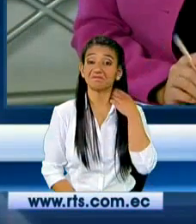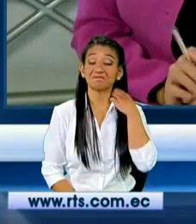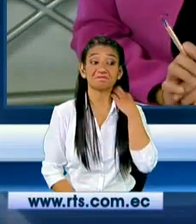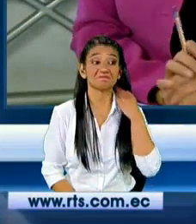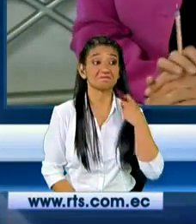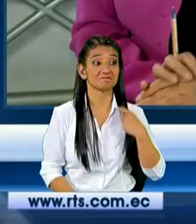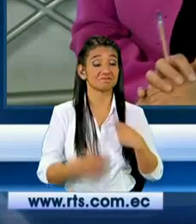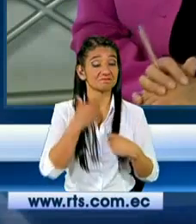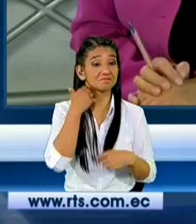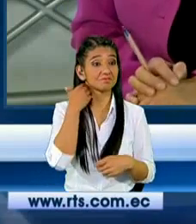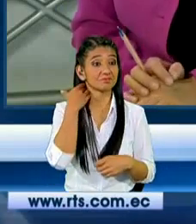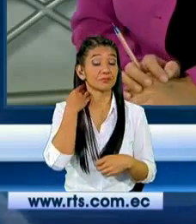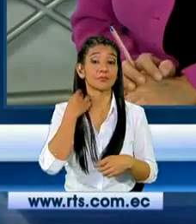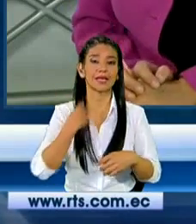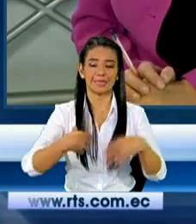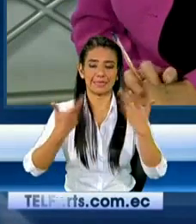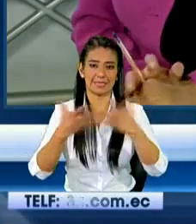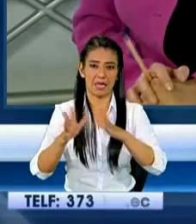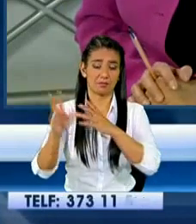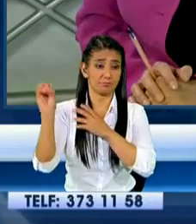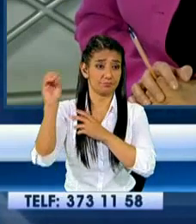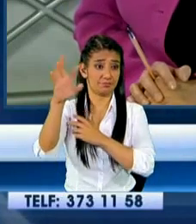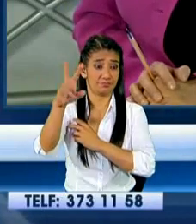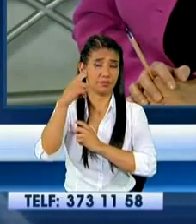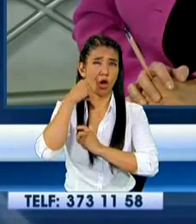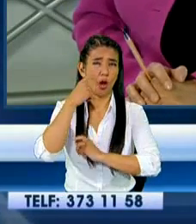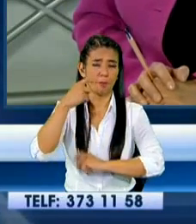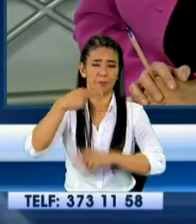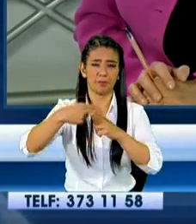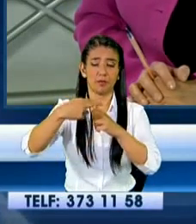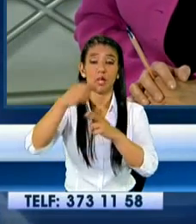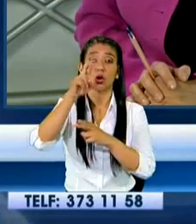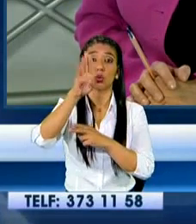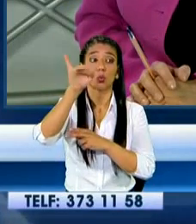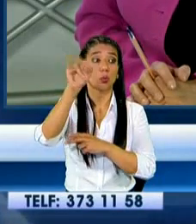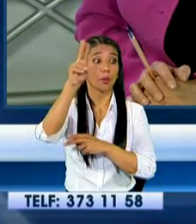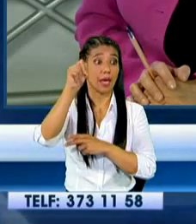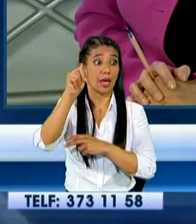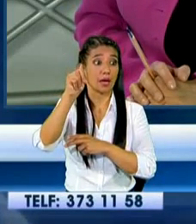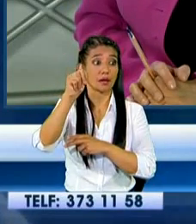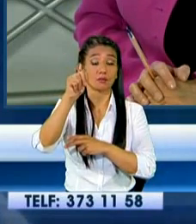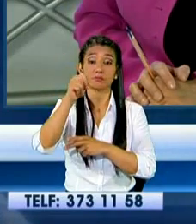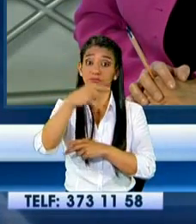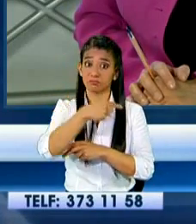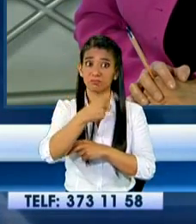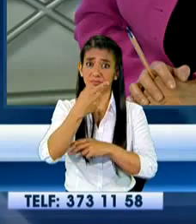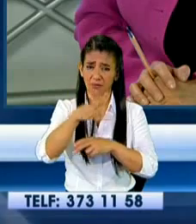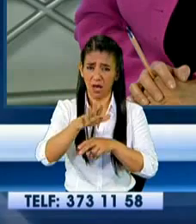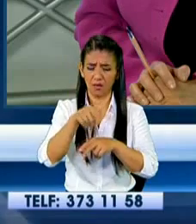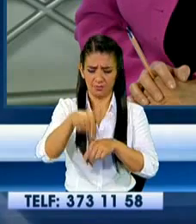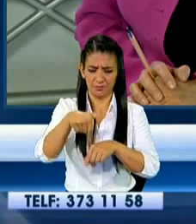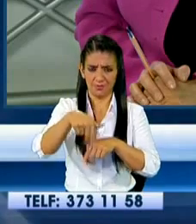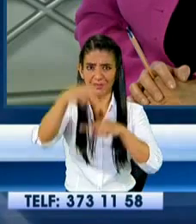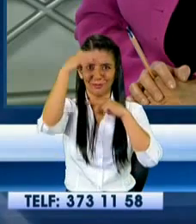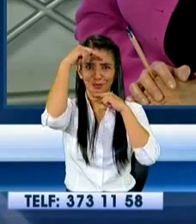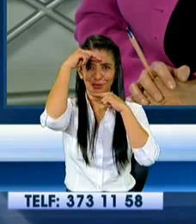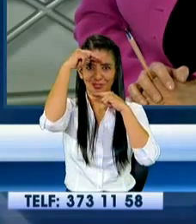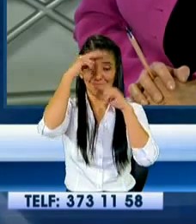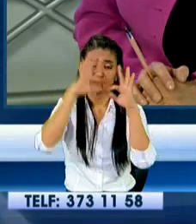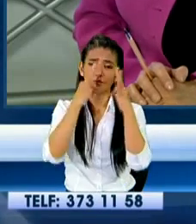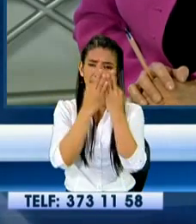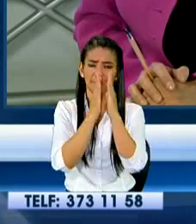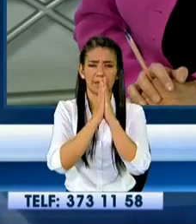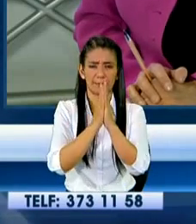Tengo vecinos y amigos al retornar las imágenes de Rubén Darío, este ciudadano que llegó pues a través de sus familiares a